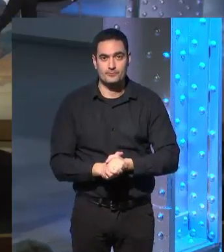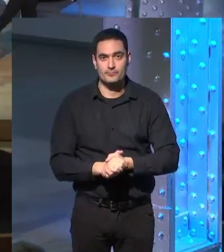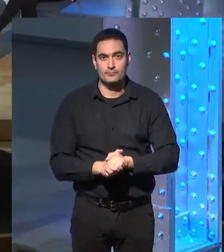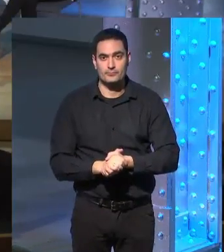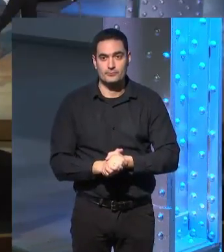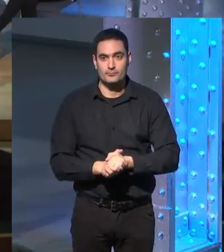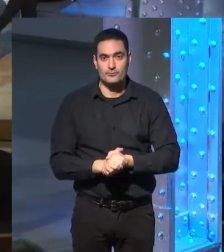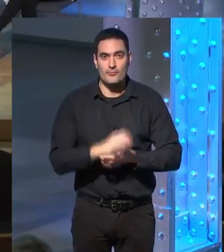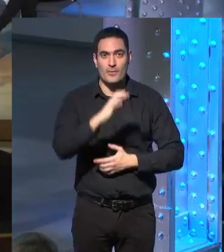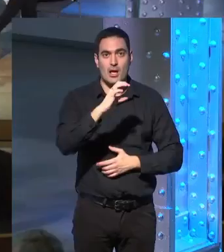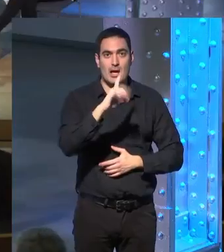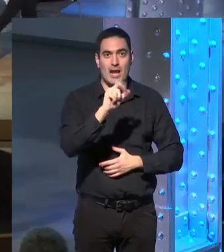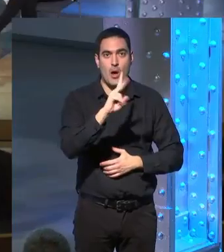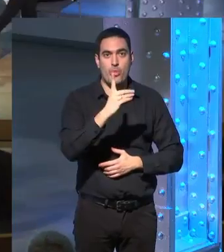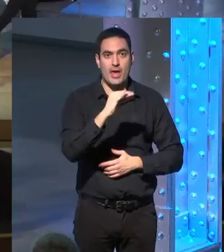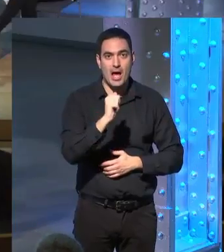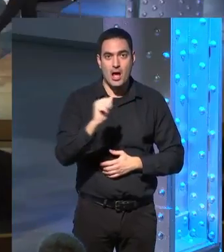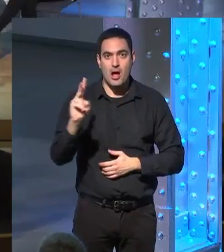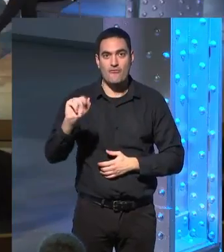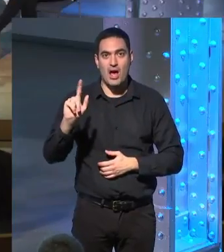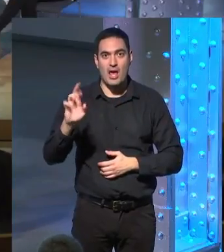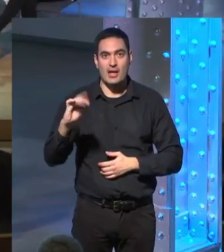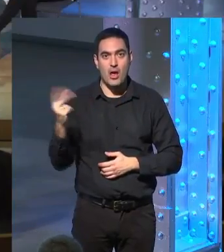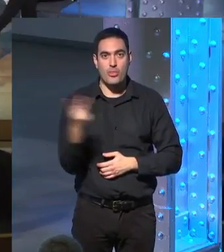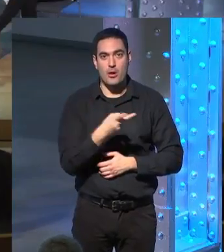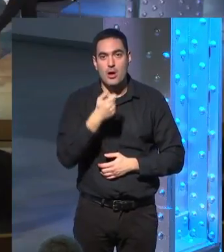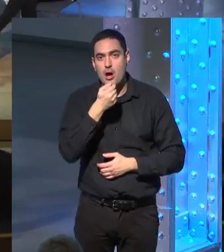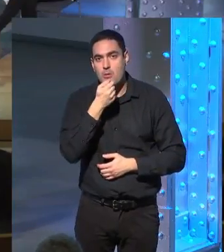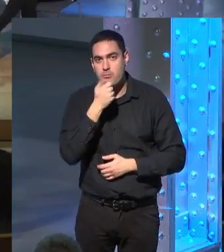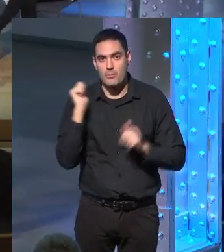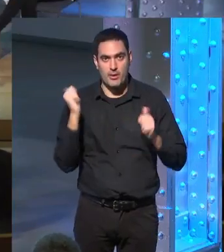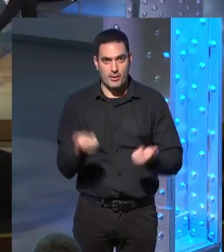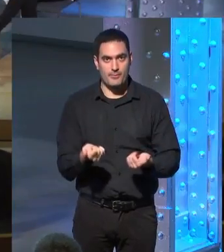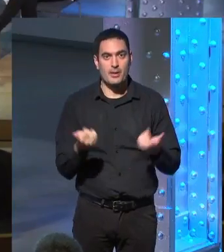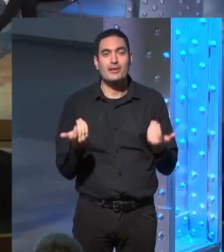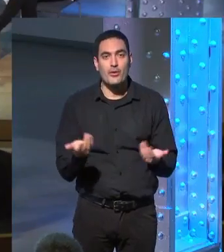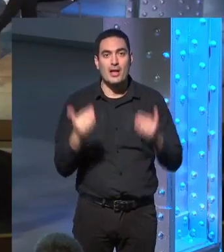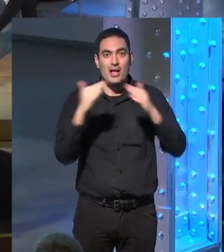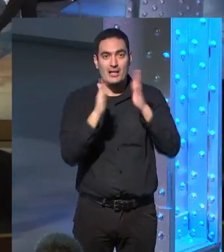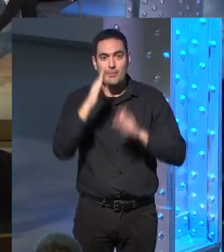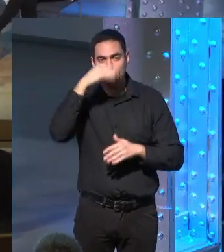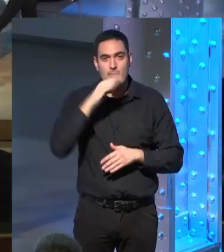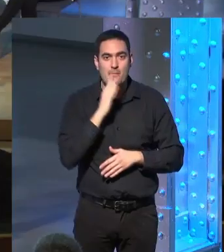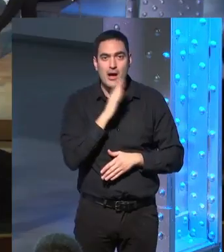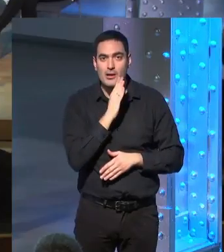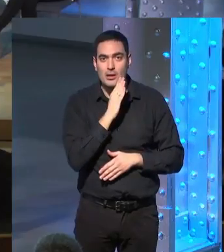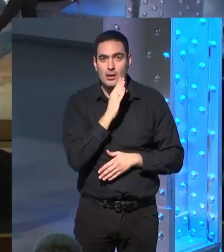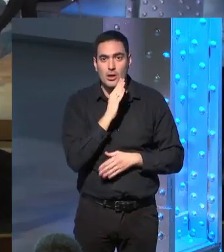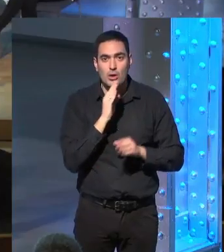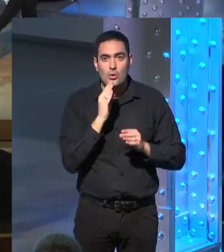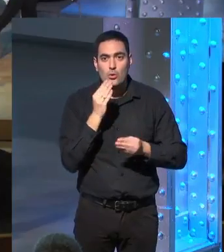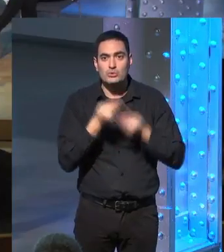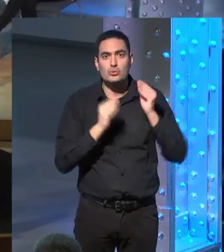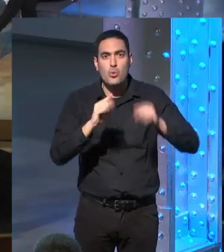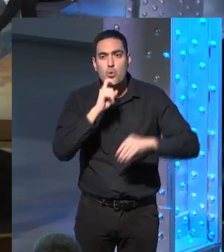la palabra a Claudia y a Valeria. ¿Qué veis vosotras en casa? ¿Cómo usan vuestros padres? Supongo que están por